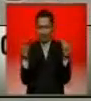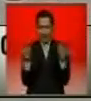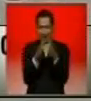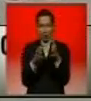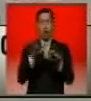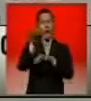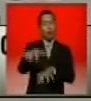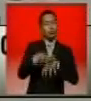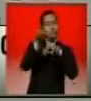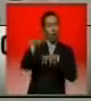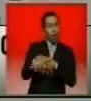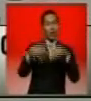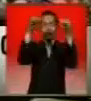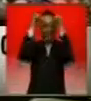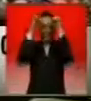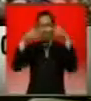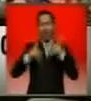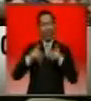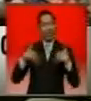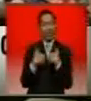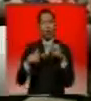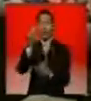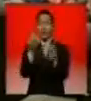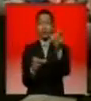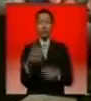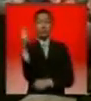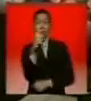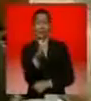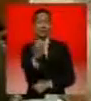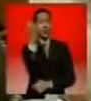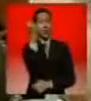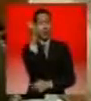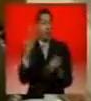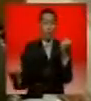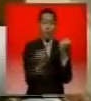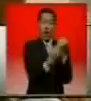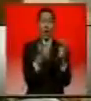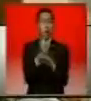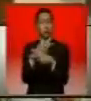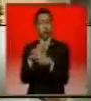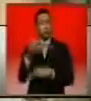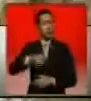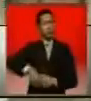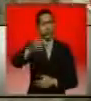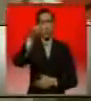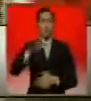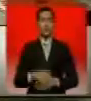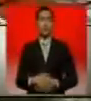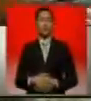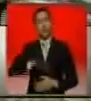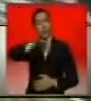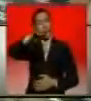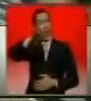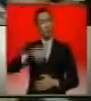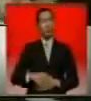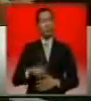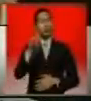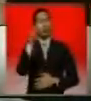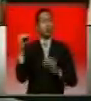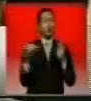y a todas aquellas personas que necesitan apoyo financiero para seguir produciendo. Que van a impactar en aproximadamente